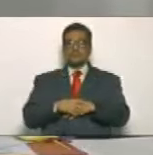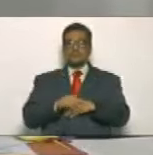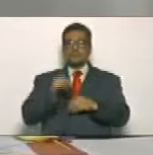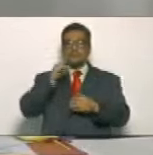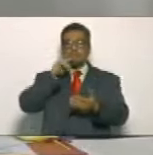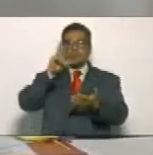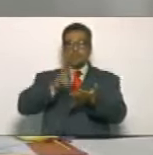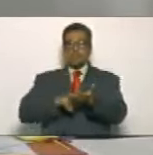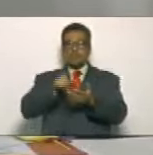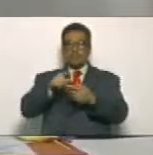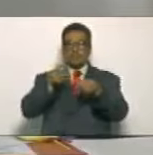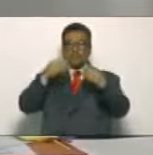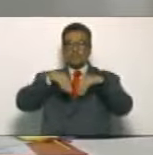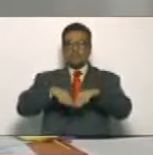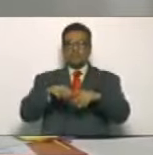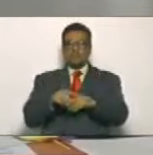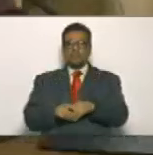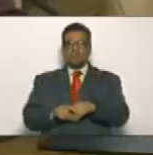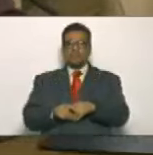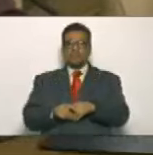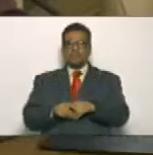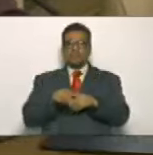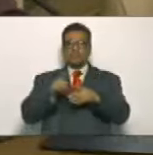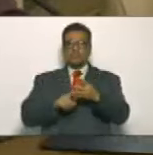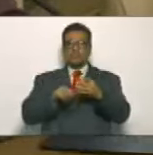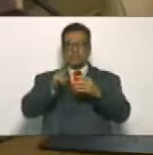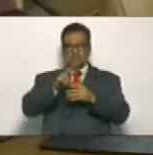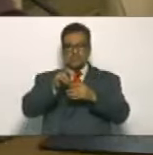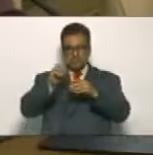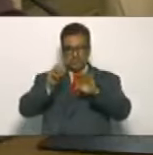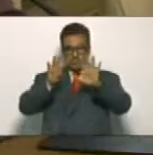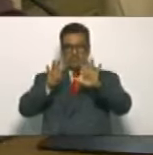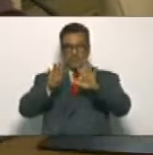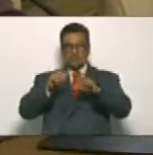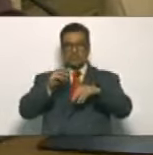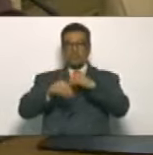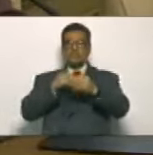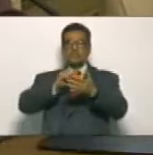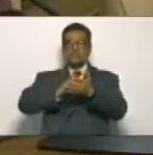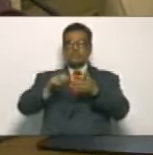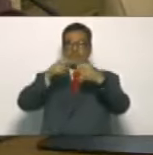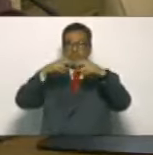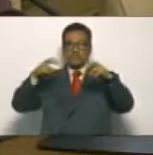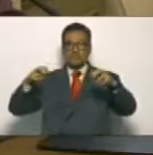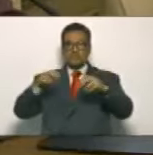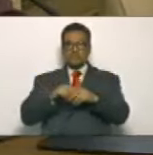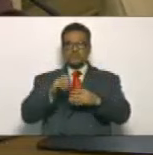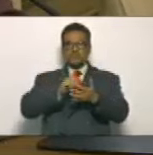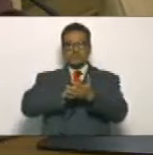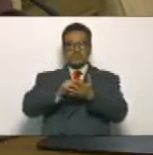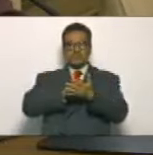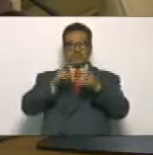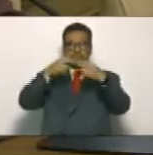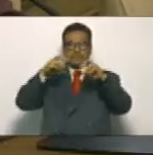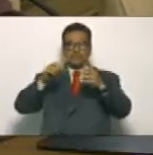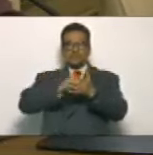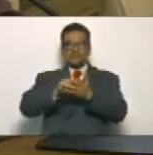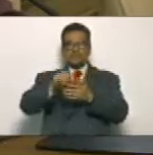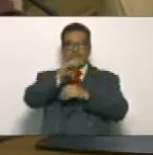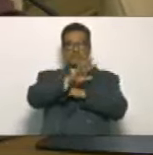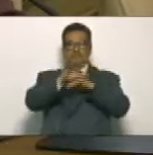queda aprobado. Siguiente, ciudadana secretaria. Centésimo vigésimo noveno. Se propone aprobar con modificación la denominación del epígrafe del